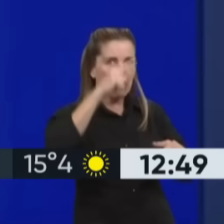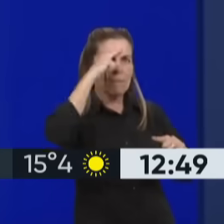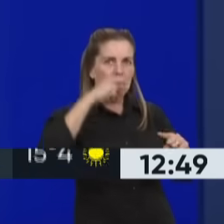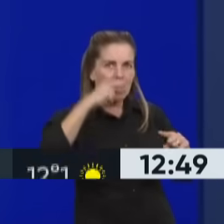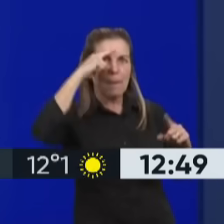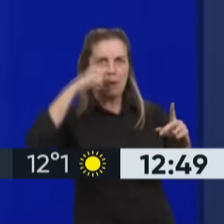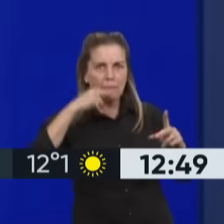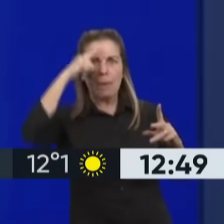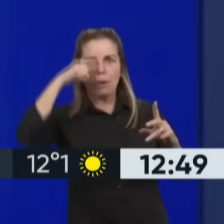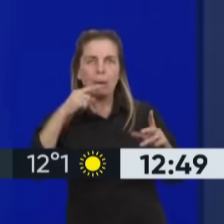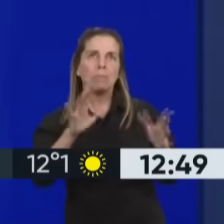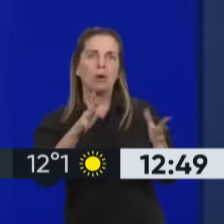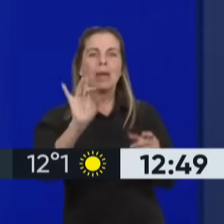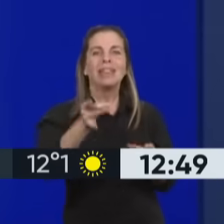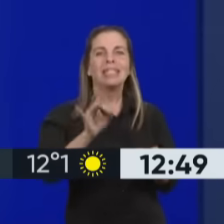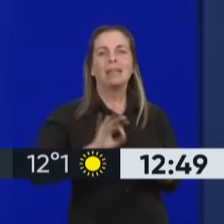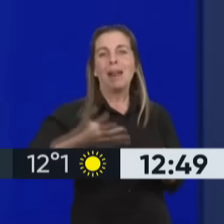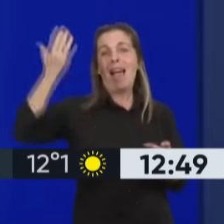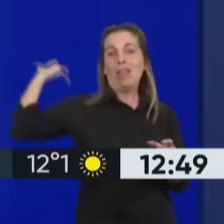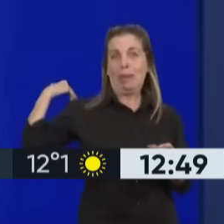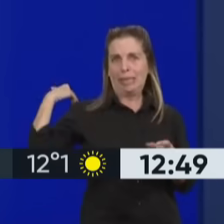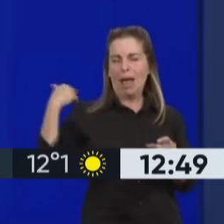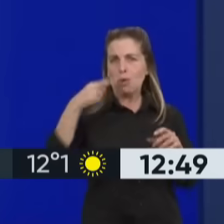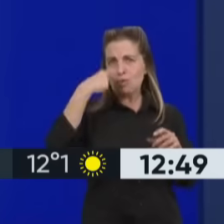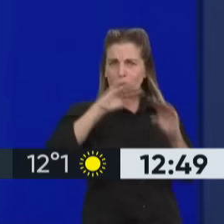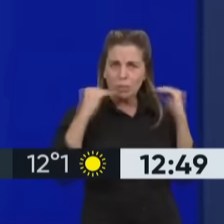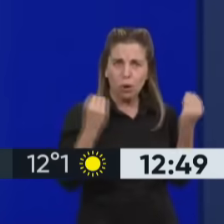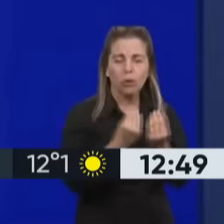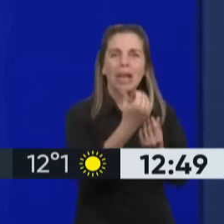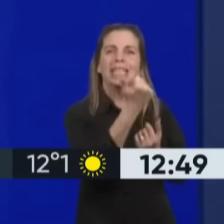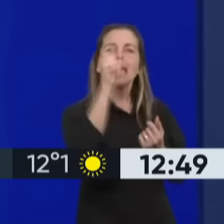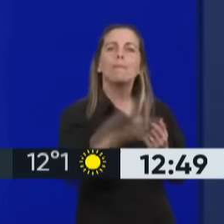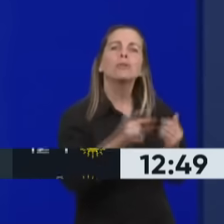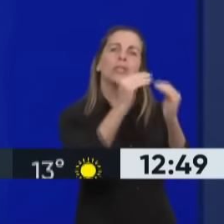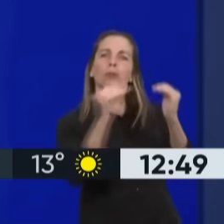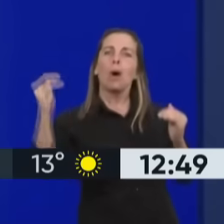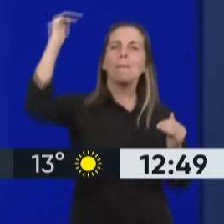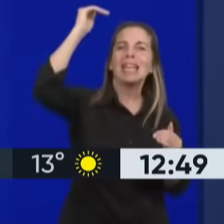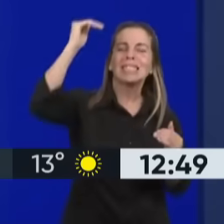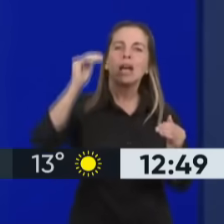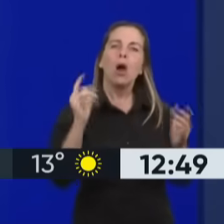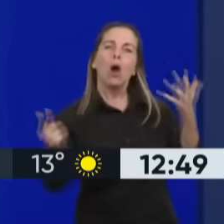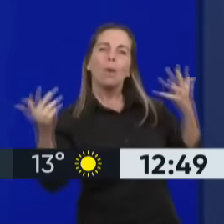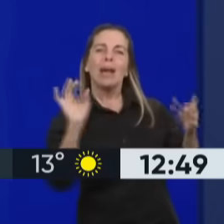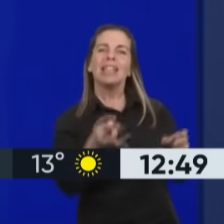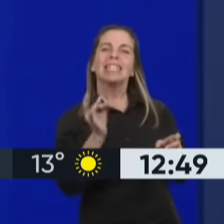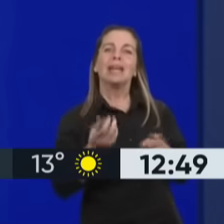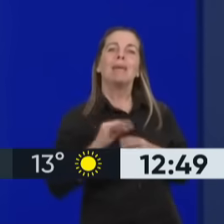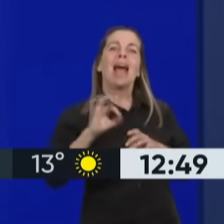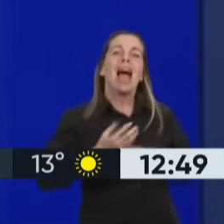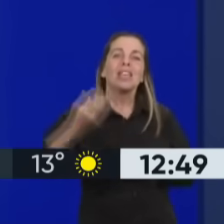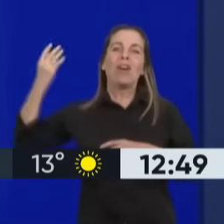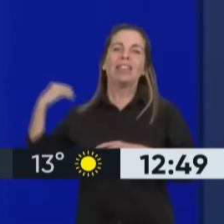desestacionalizada, diciembre del 24 terminó 6% por encima de diciembre del 23. Es decir,